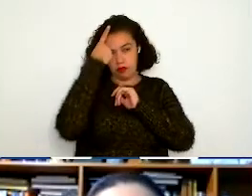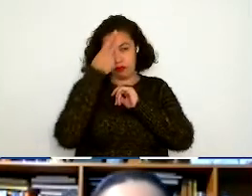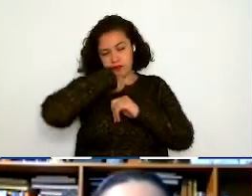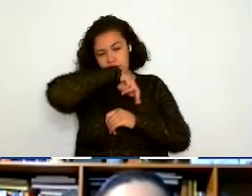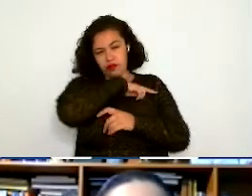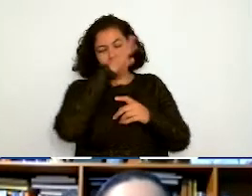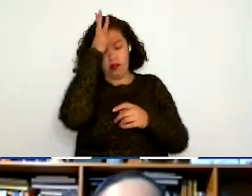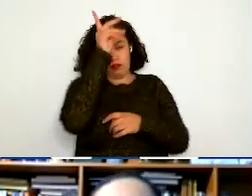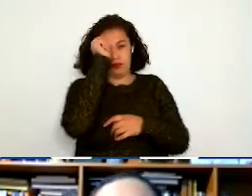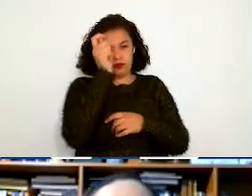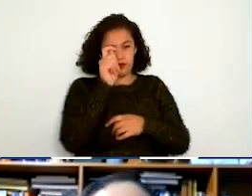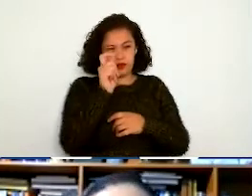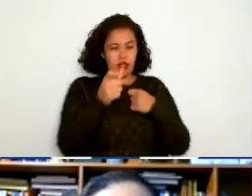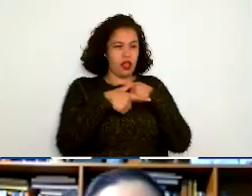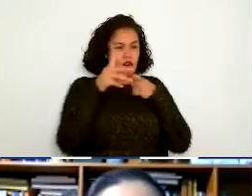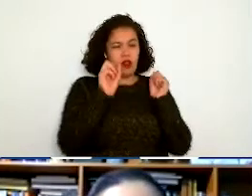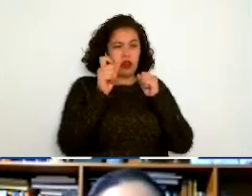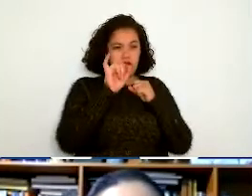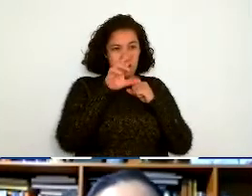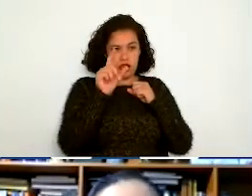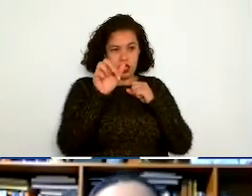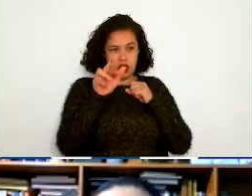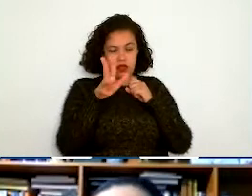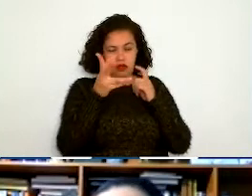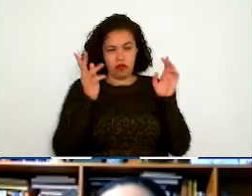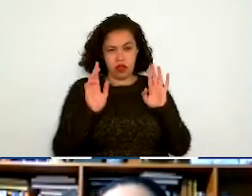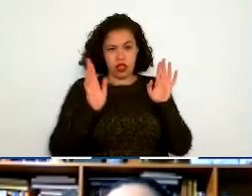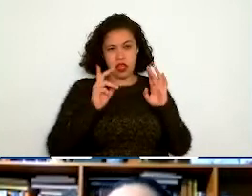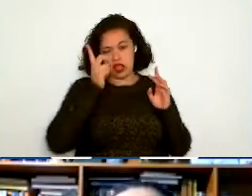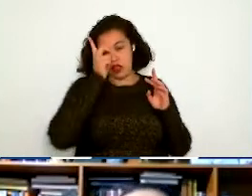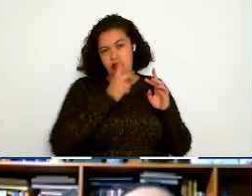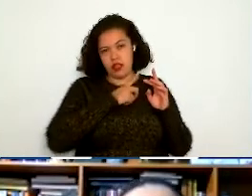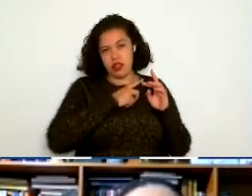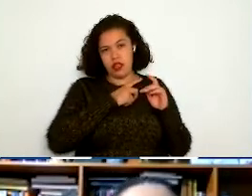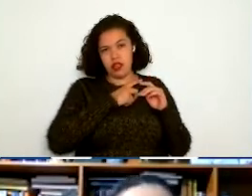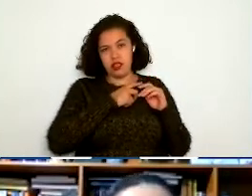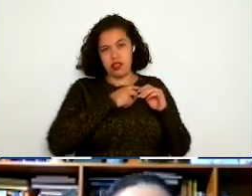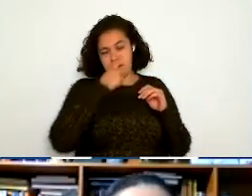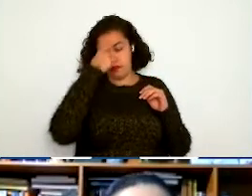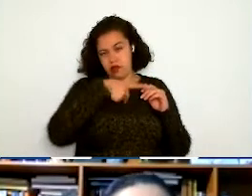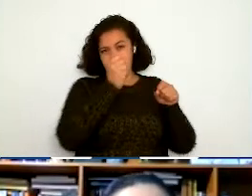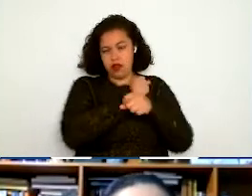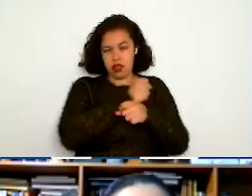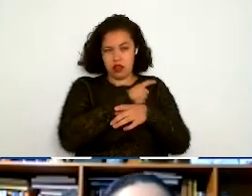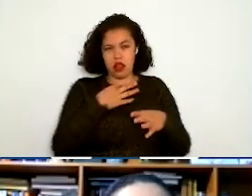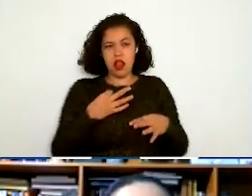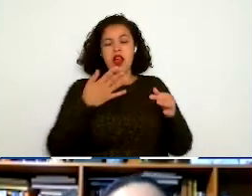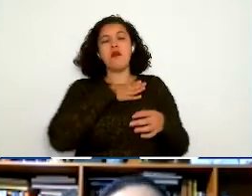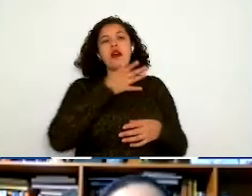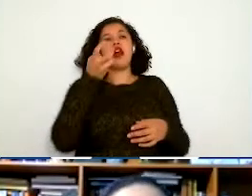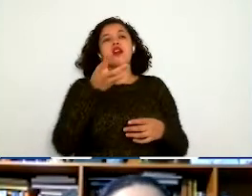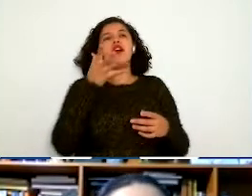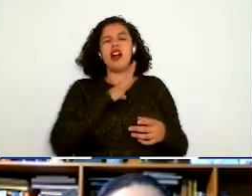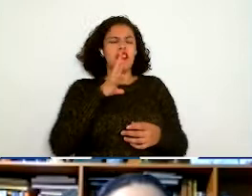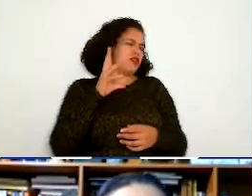criterio completamente o indicador cuantitativo que me diga que eso es una buena práctica de calidad, sino desde